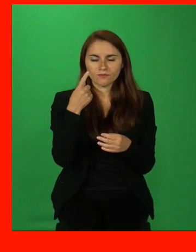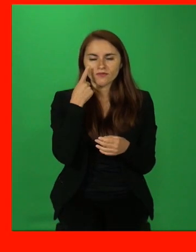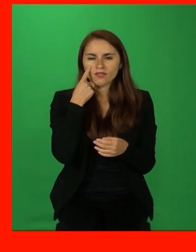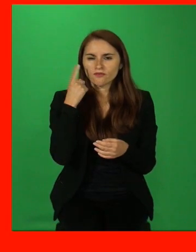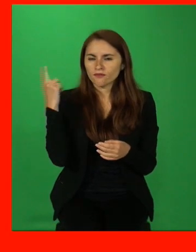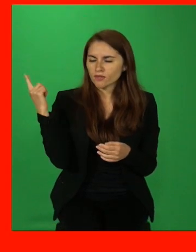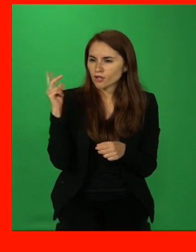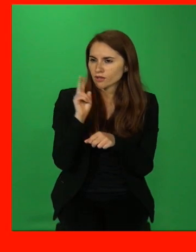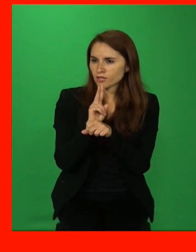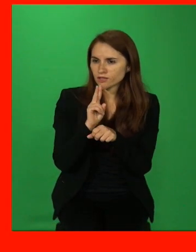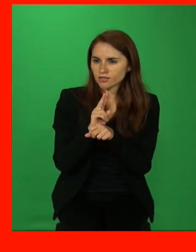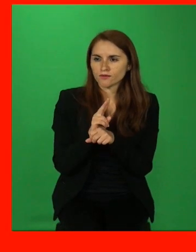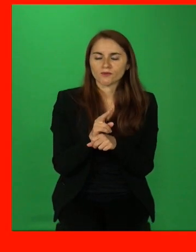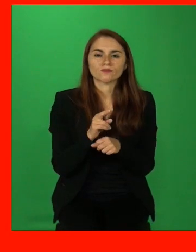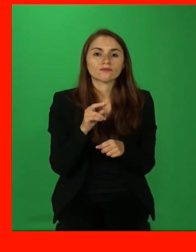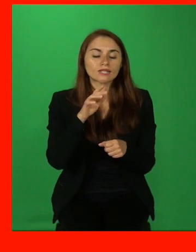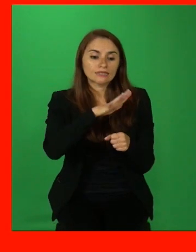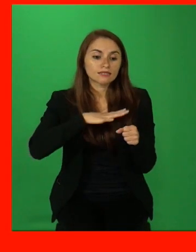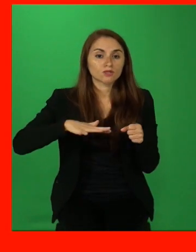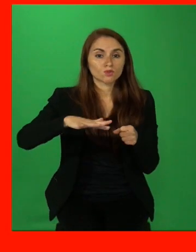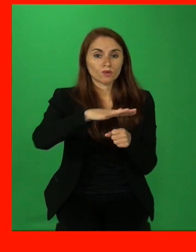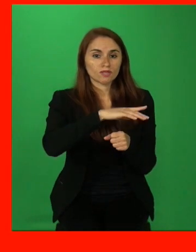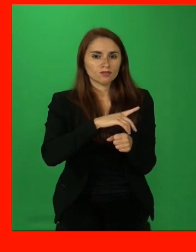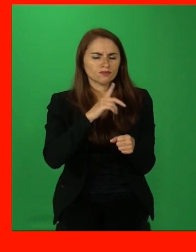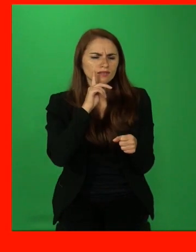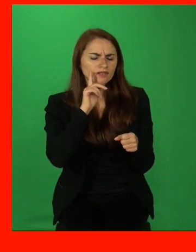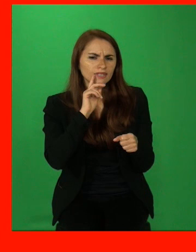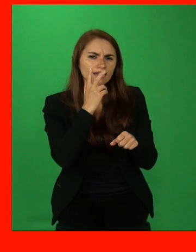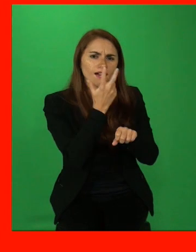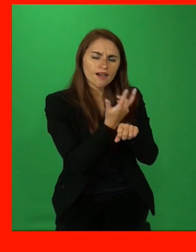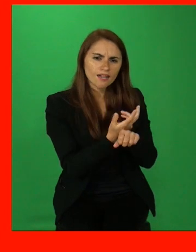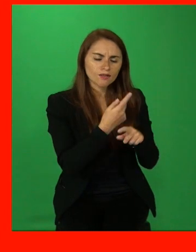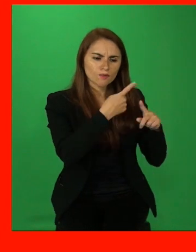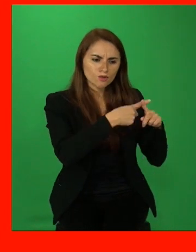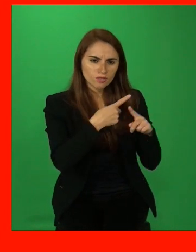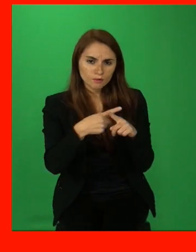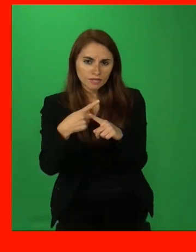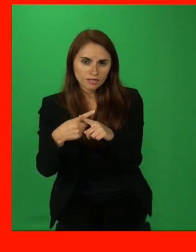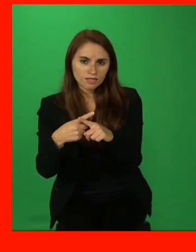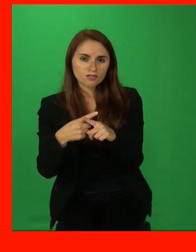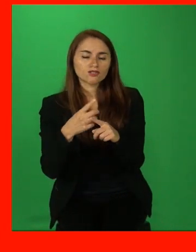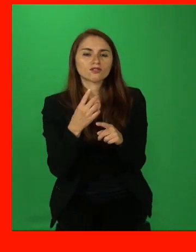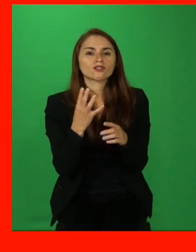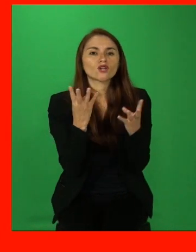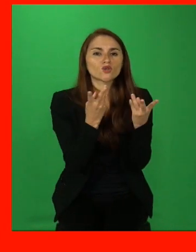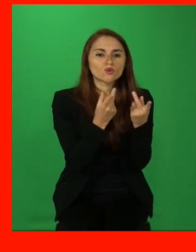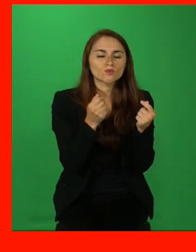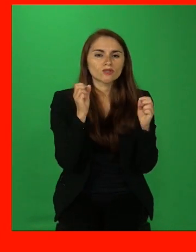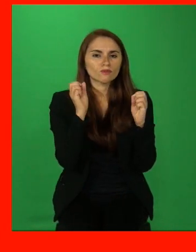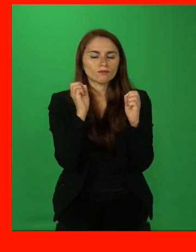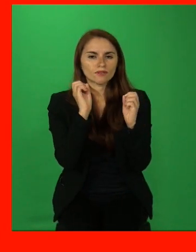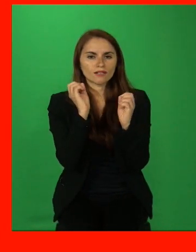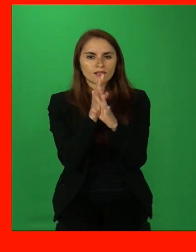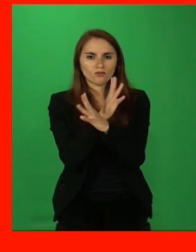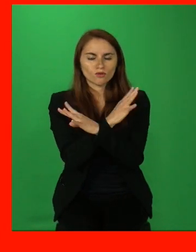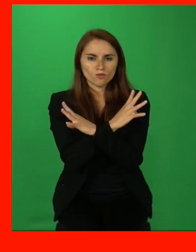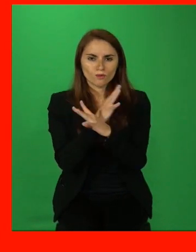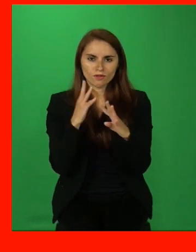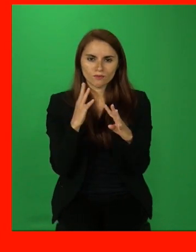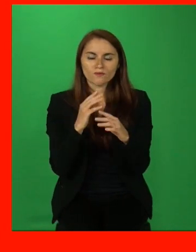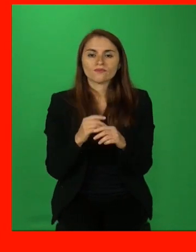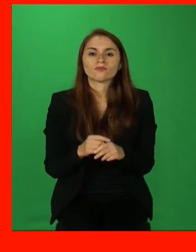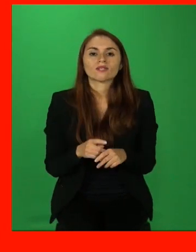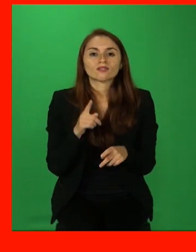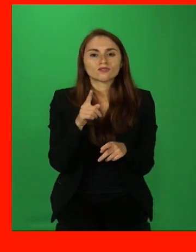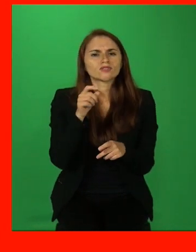objetivo entonces será resolver situaciones que involucran multiplicación de números enteros como ya es de